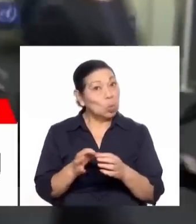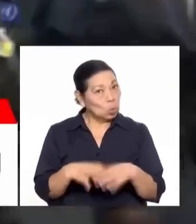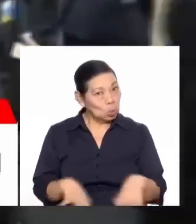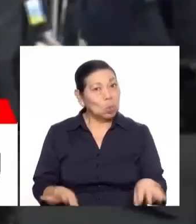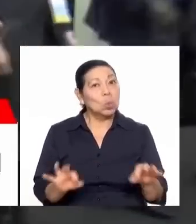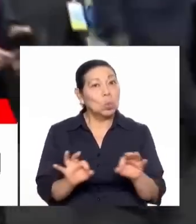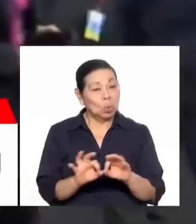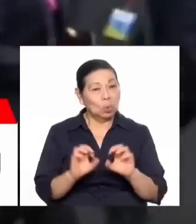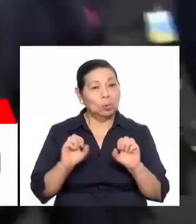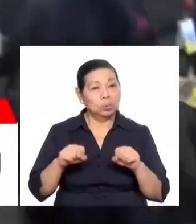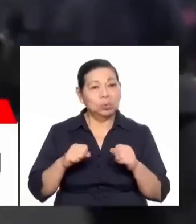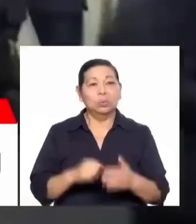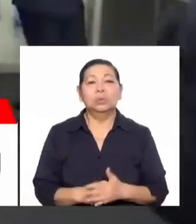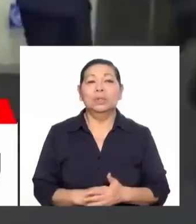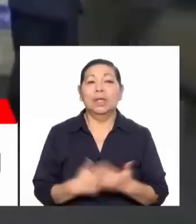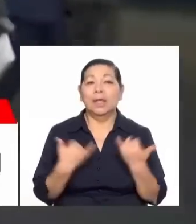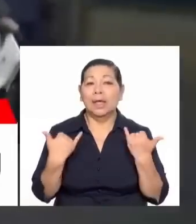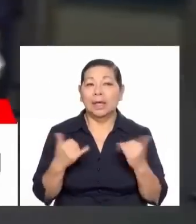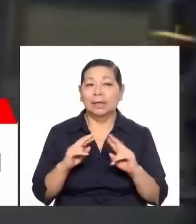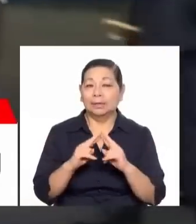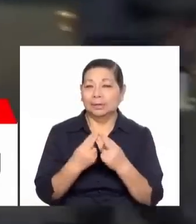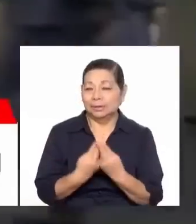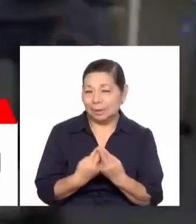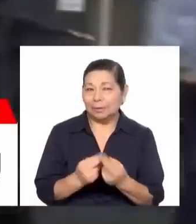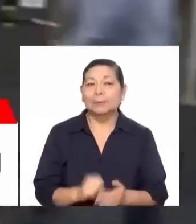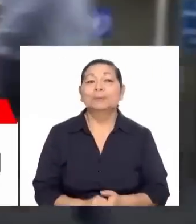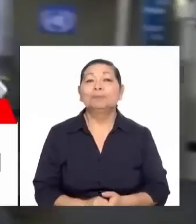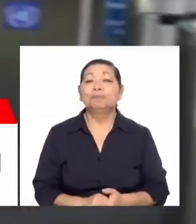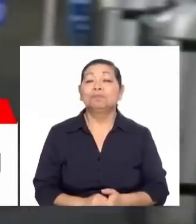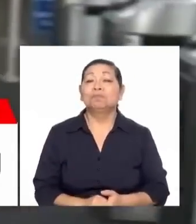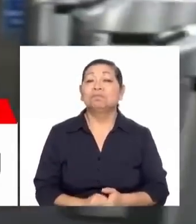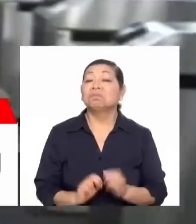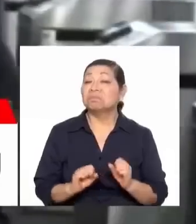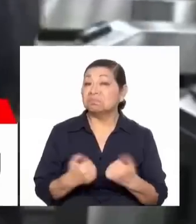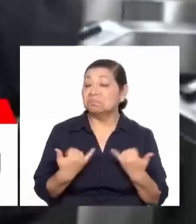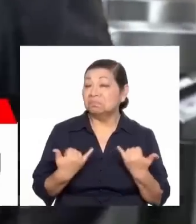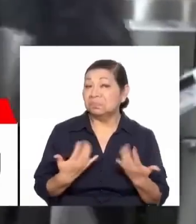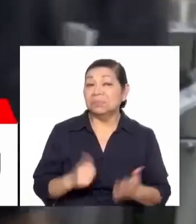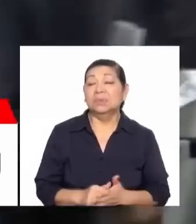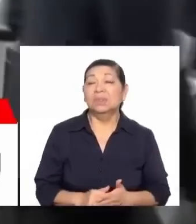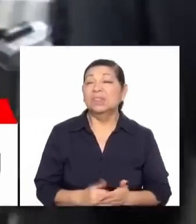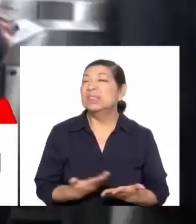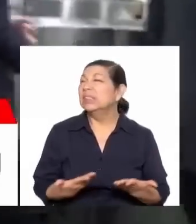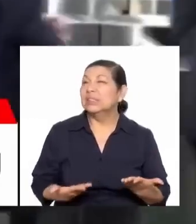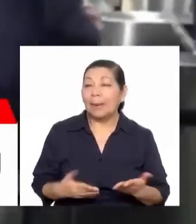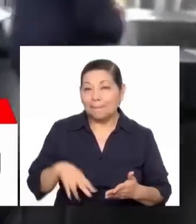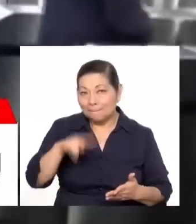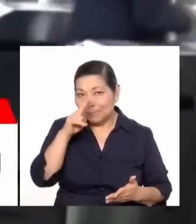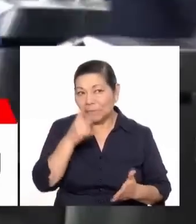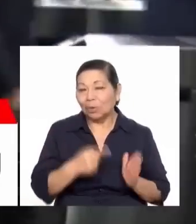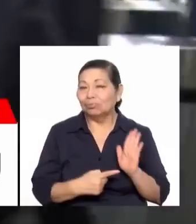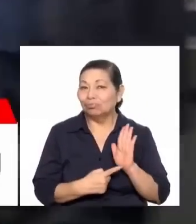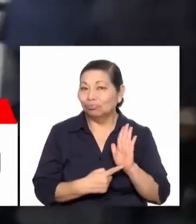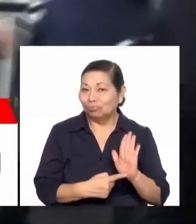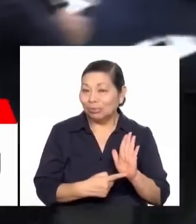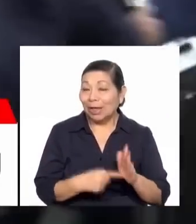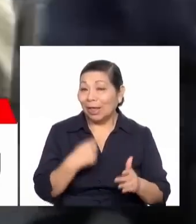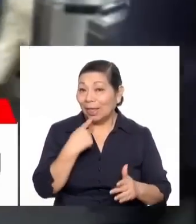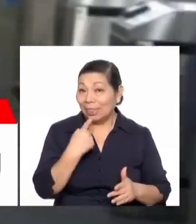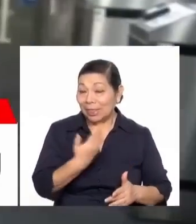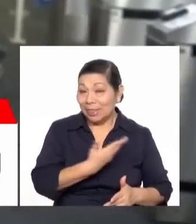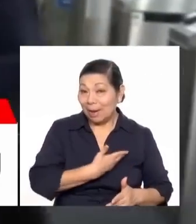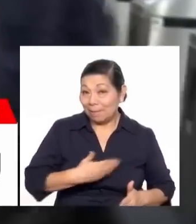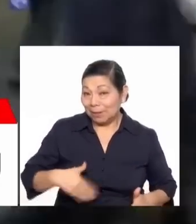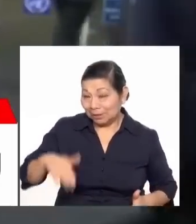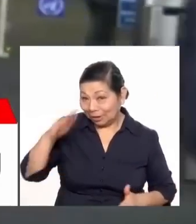sumamente importante en este evento. Además, con esto, lo que busca el Perú, según lo que ha señalado la